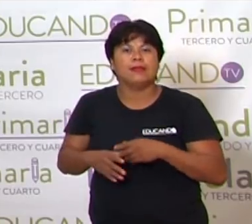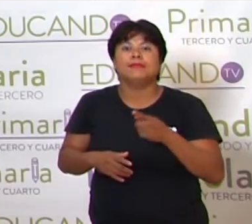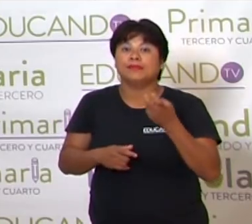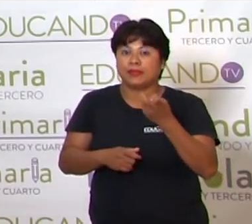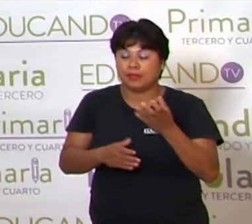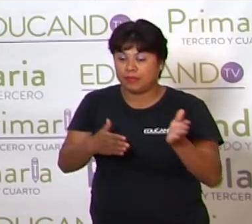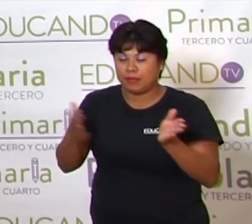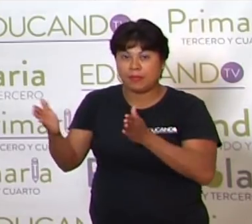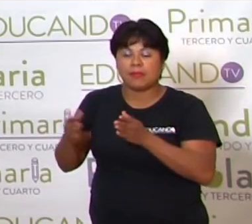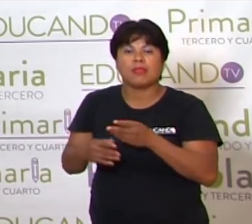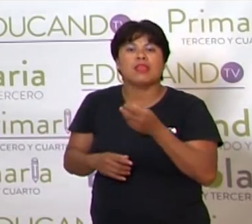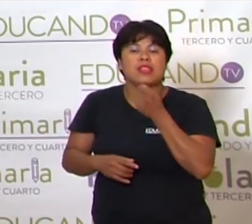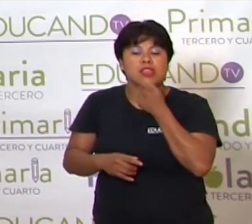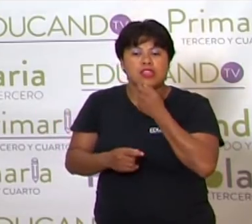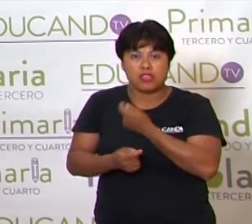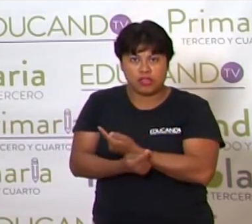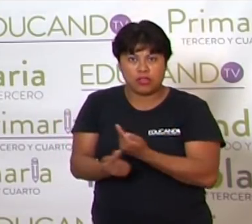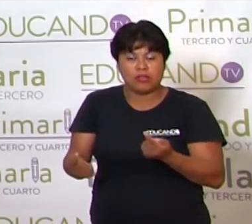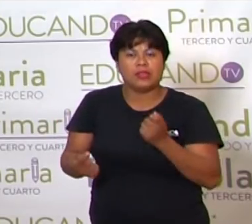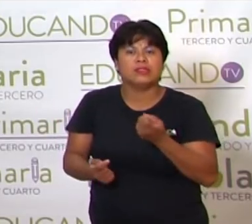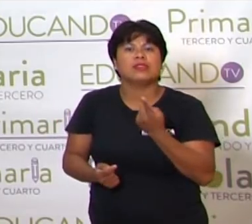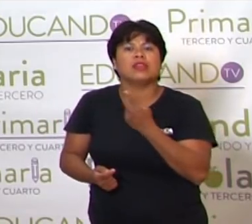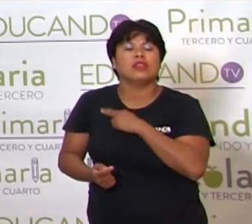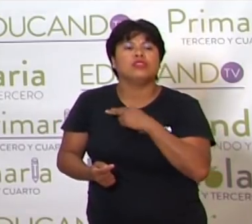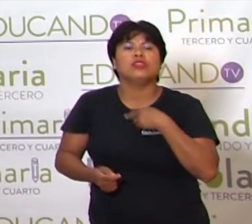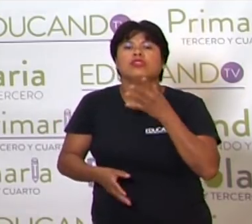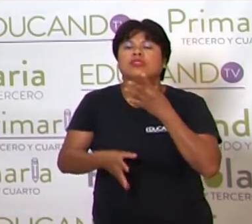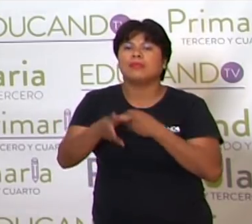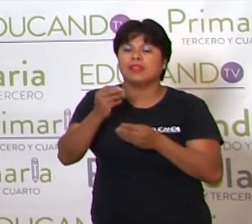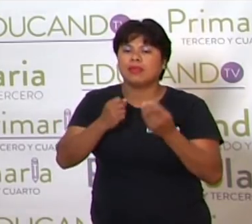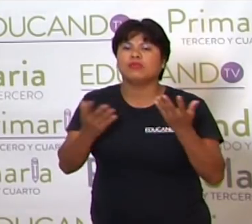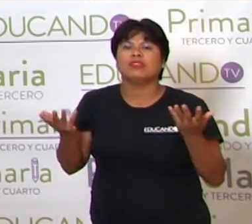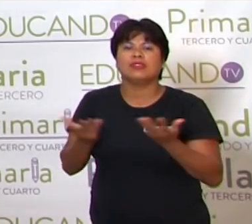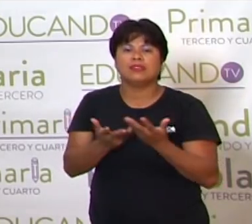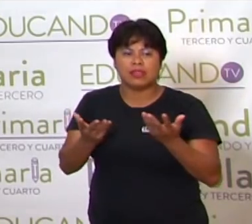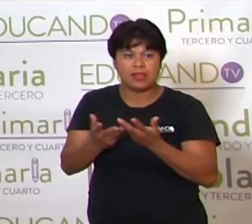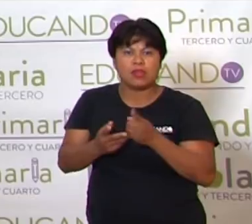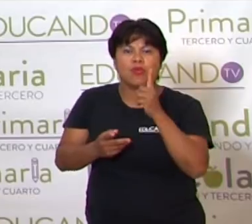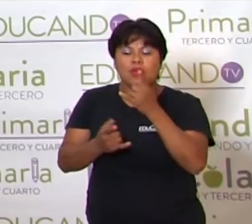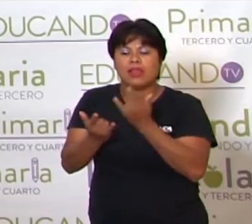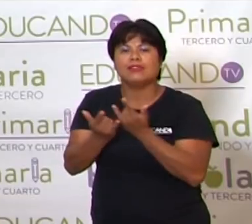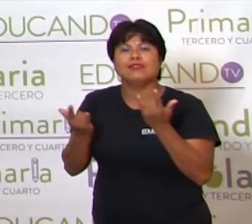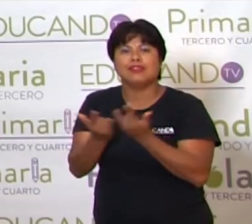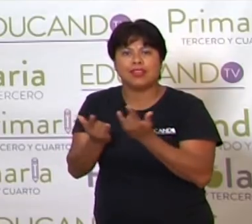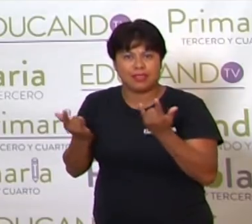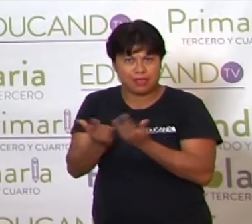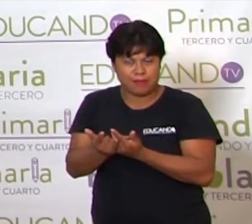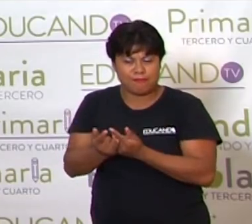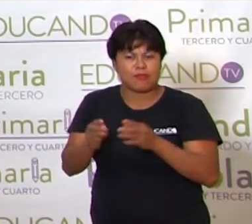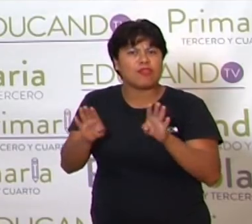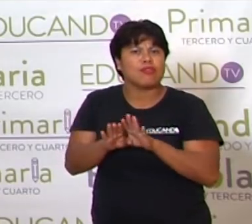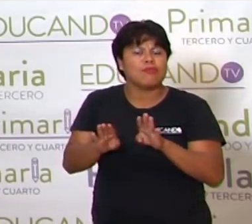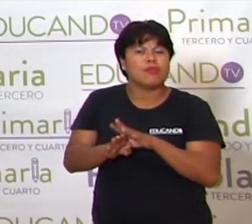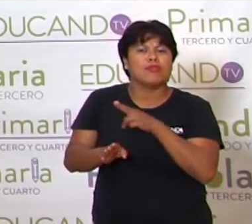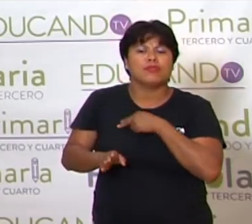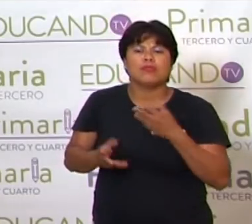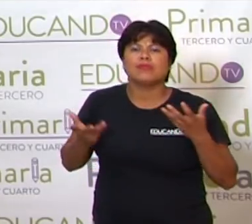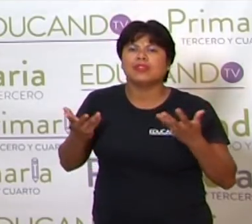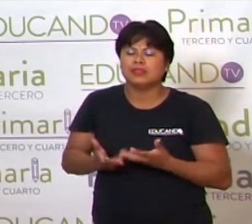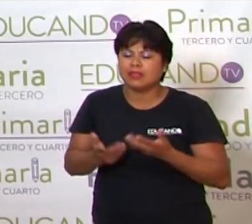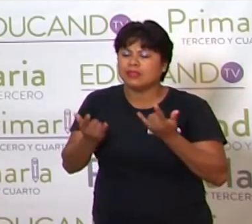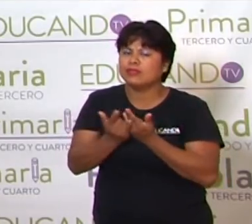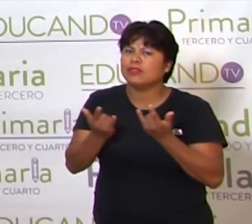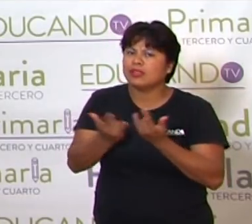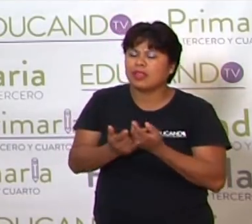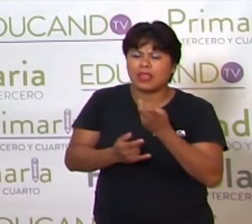este momento, niños, es que nosotros aprendamos a hacer una historieta. ¿Cómo vamos a hacer una historieta?